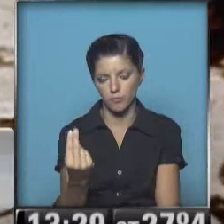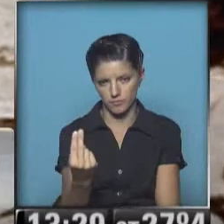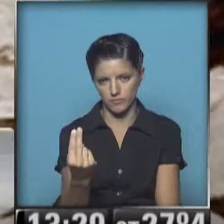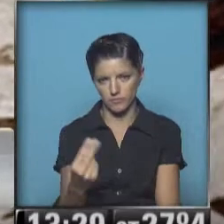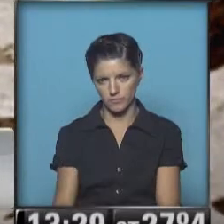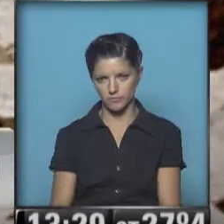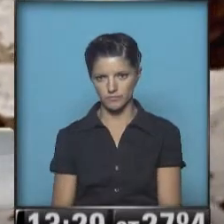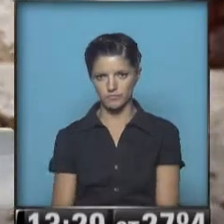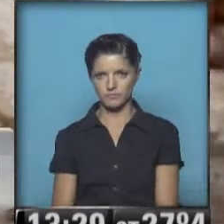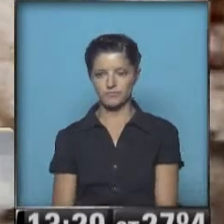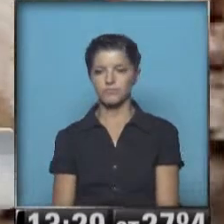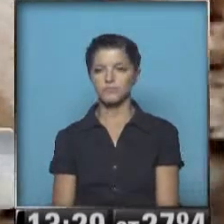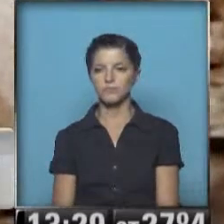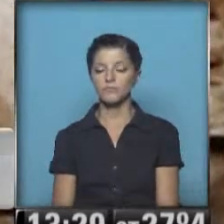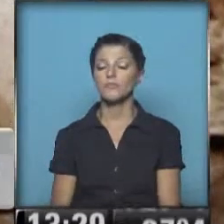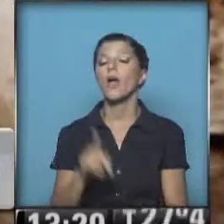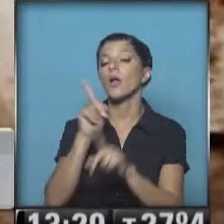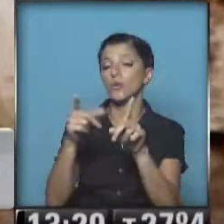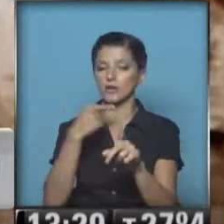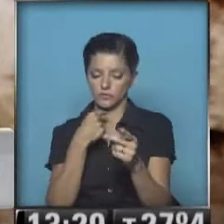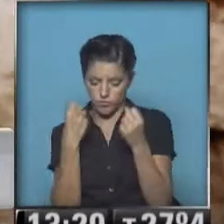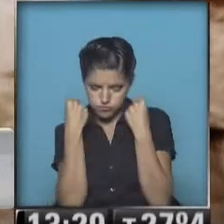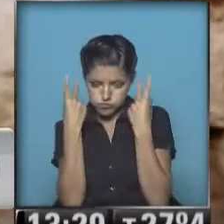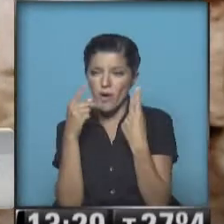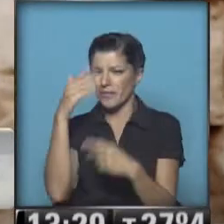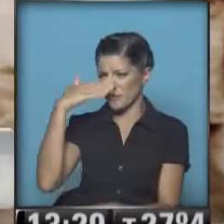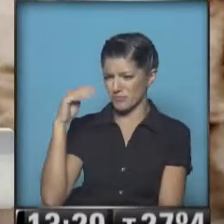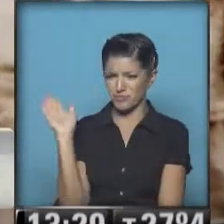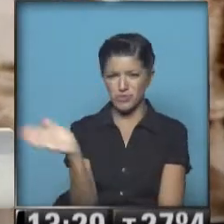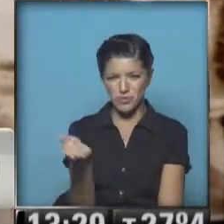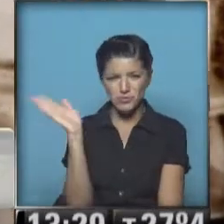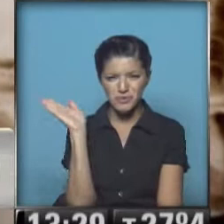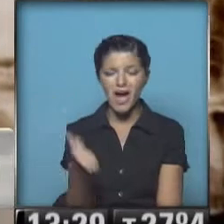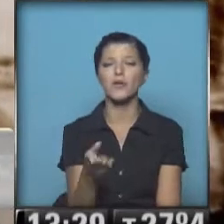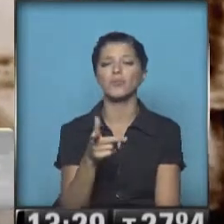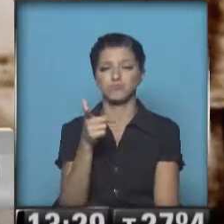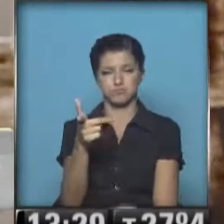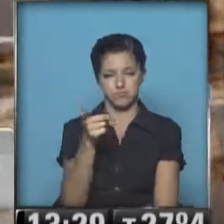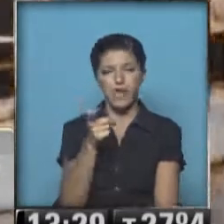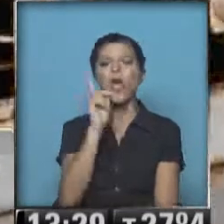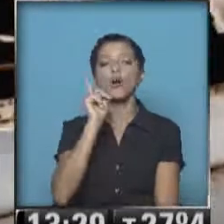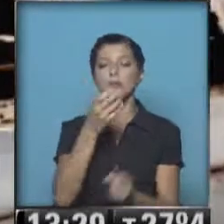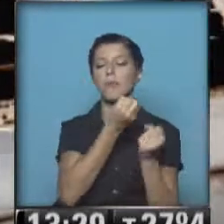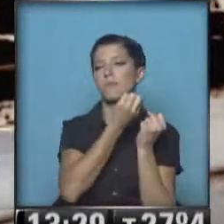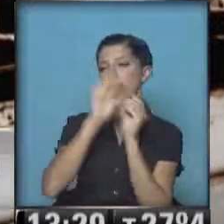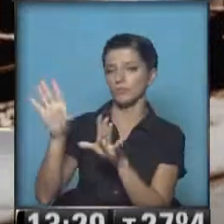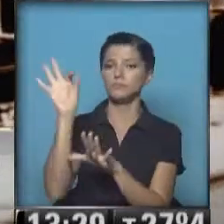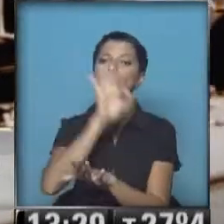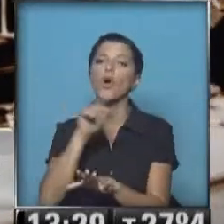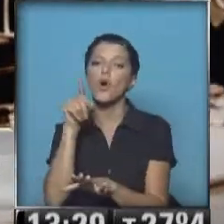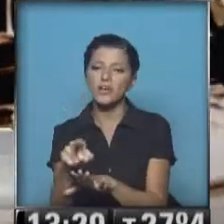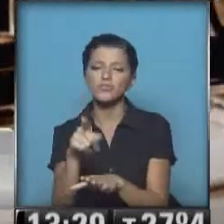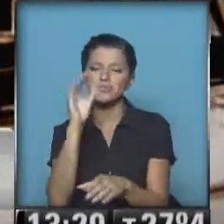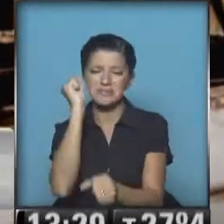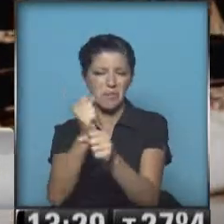arena. Quienes intentaron resistir fueron torturados, ejecutados, deportados o sometidos a